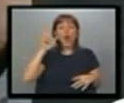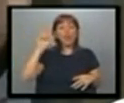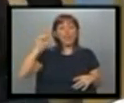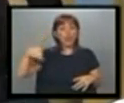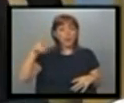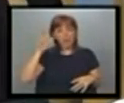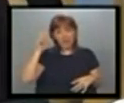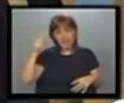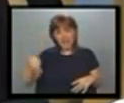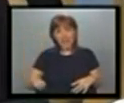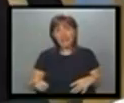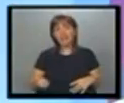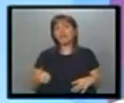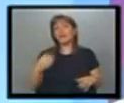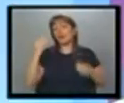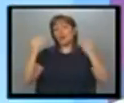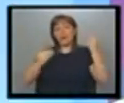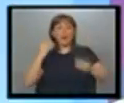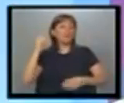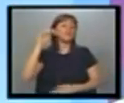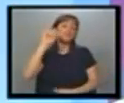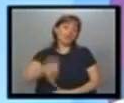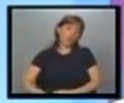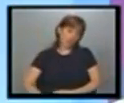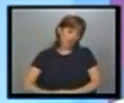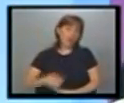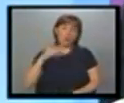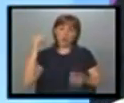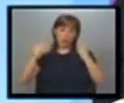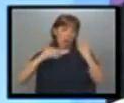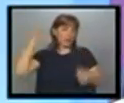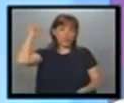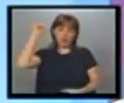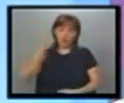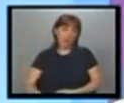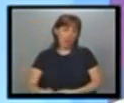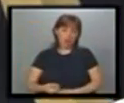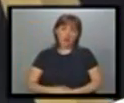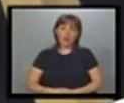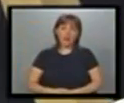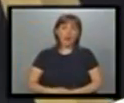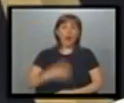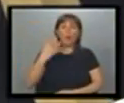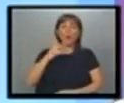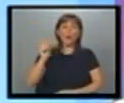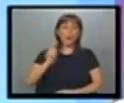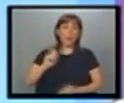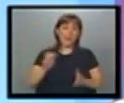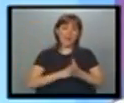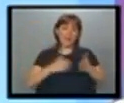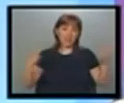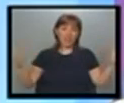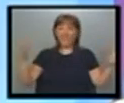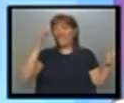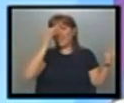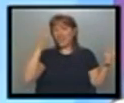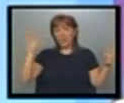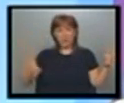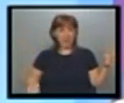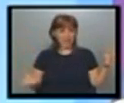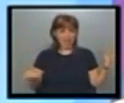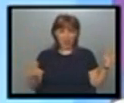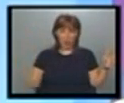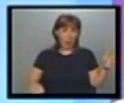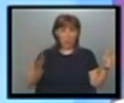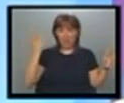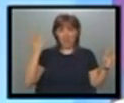inflación del 8%? Sí, obviamente. Tenés que hacerla en los 4 meses que van del año, ya va un 20% de inflación. La